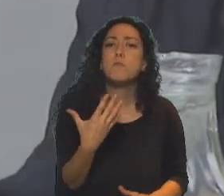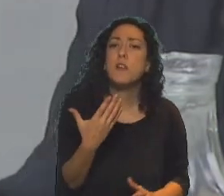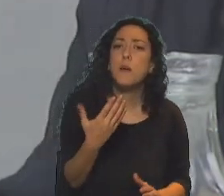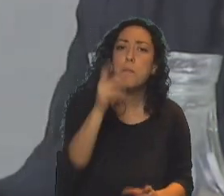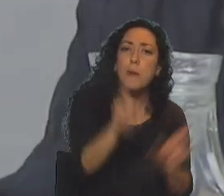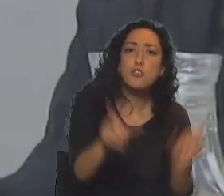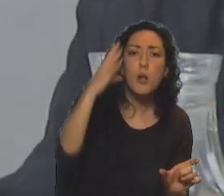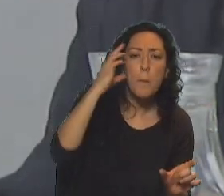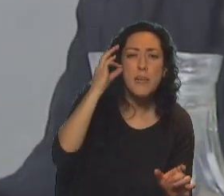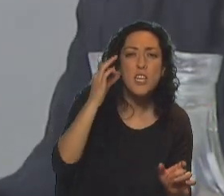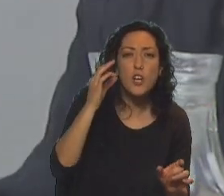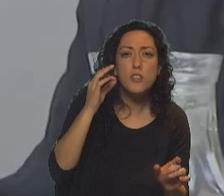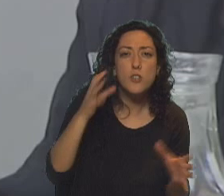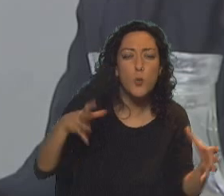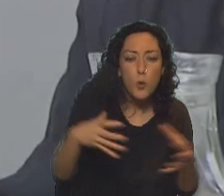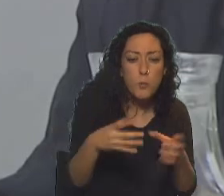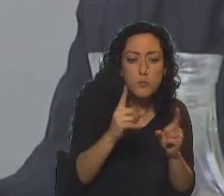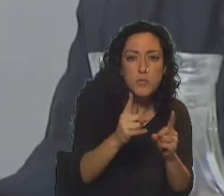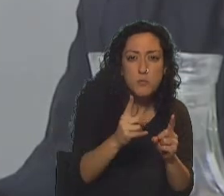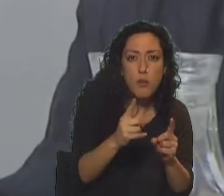nos gustan y con los que no nos gustan,